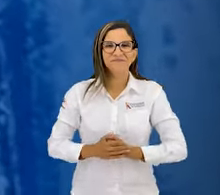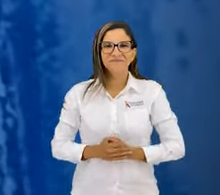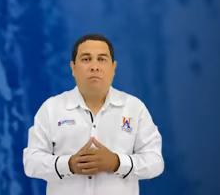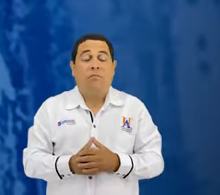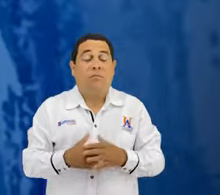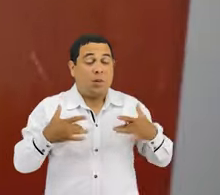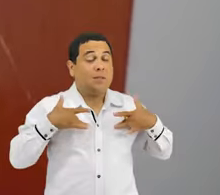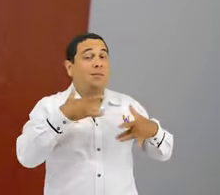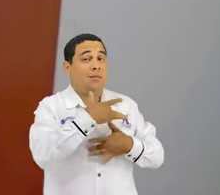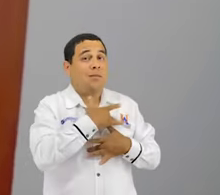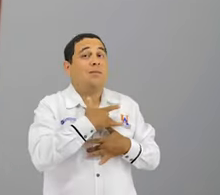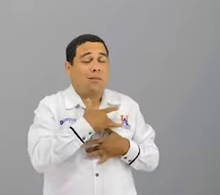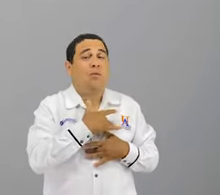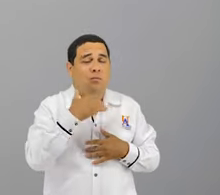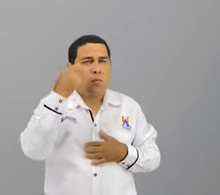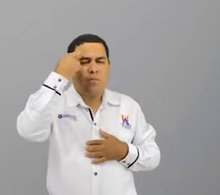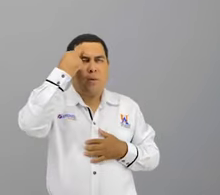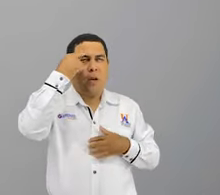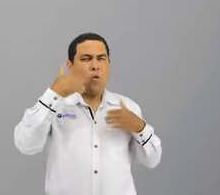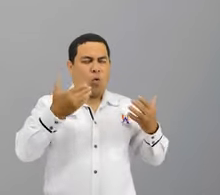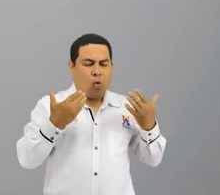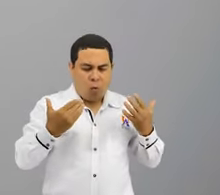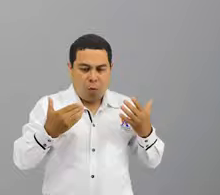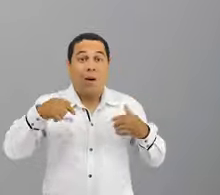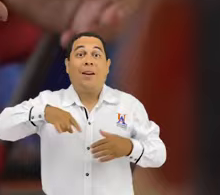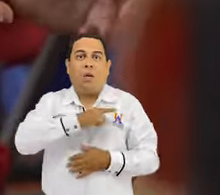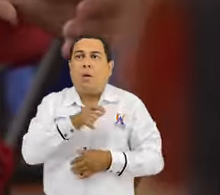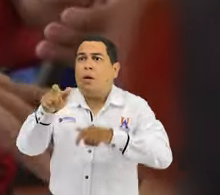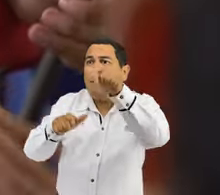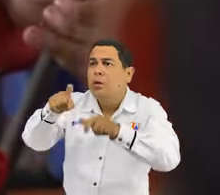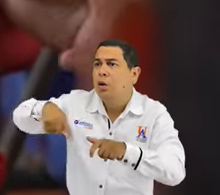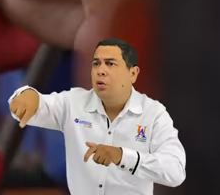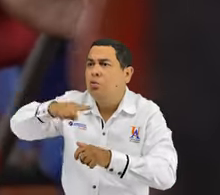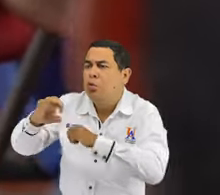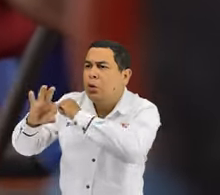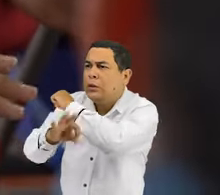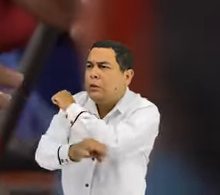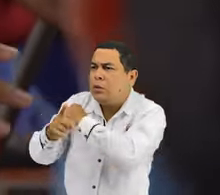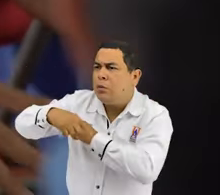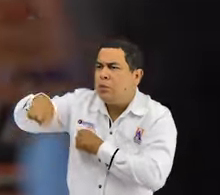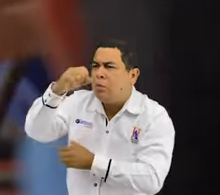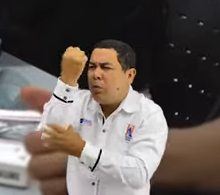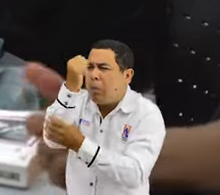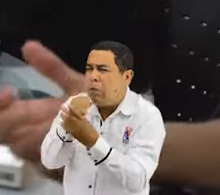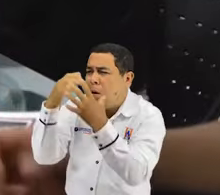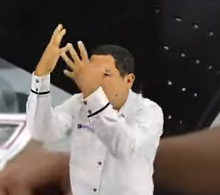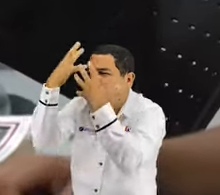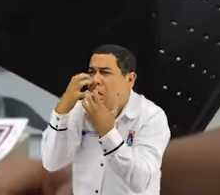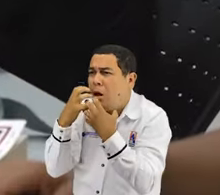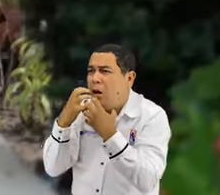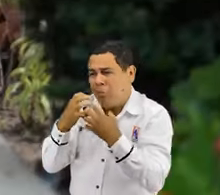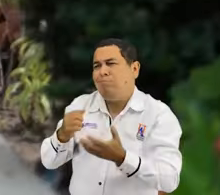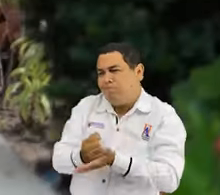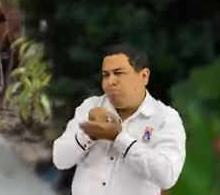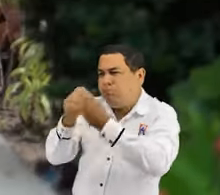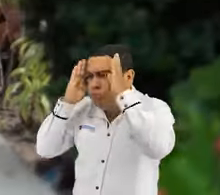identifican. Con el programa de salud mental positiva UA Territorio de Vida, combatimos la deserción y el malestar social causado por trastornos